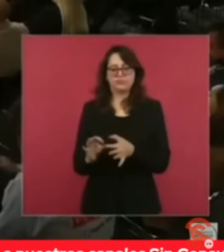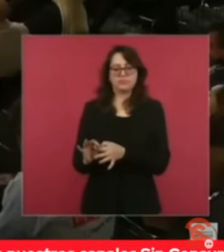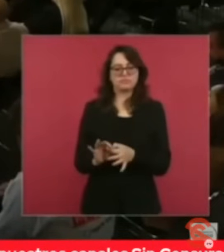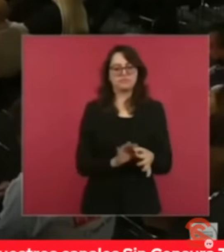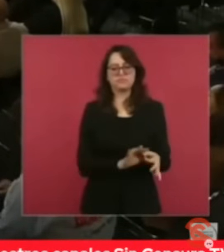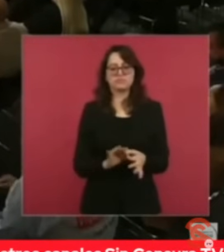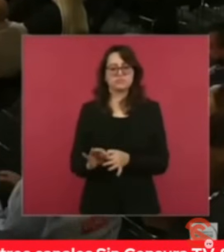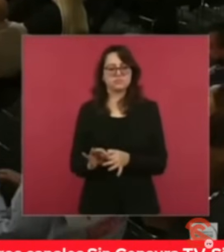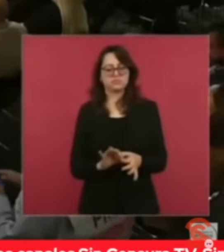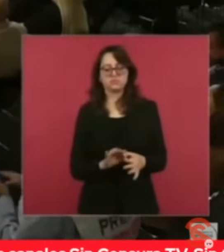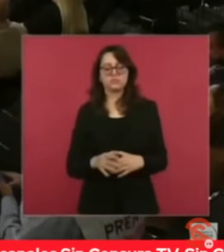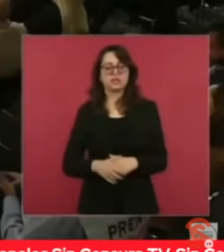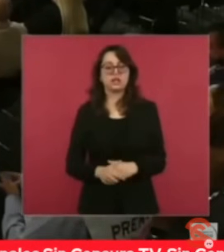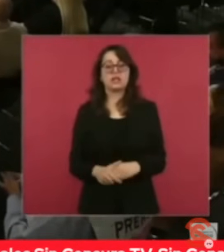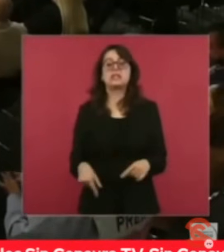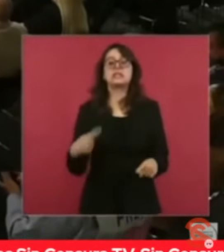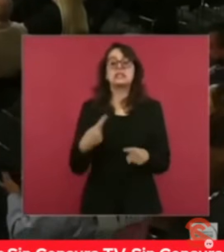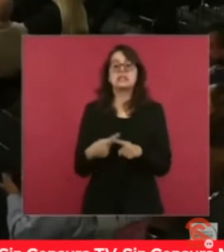ver, pon